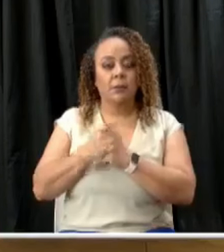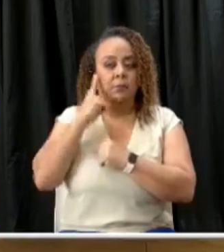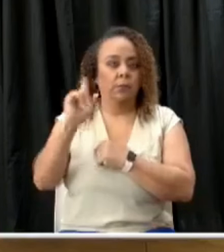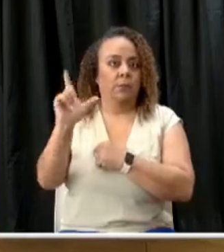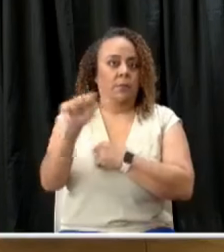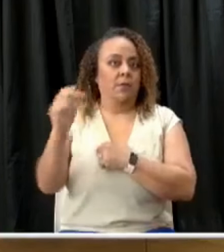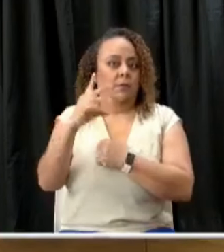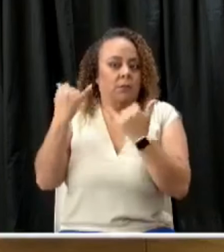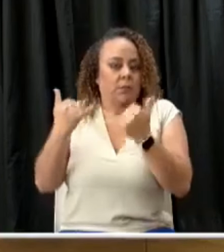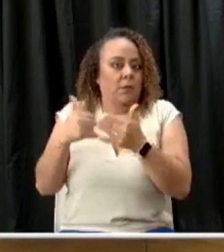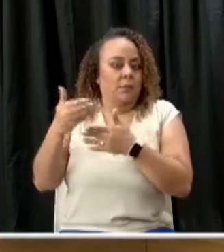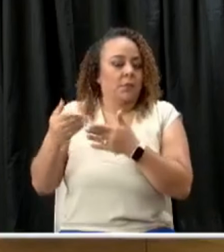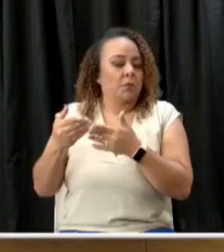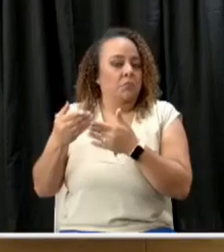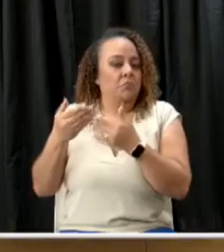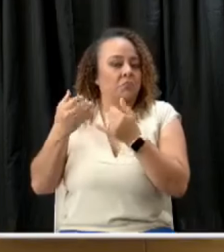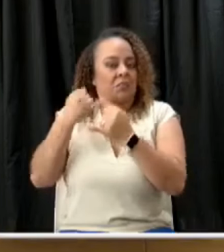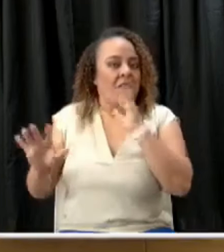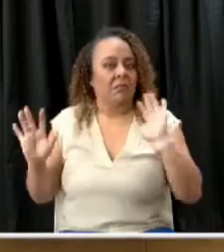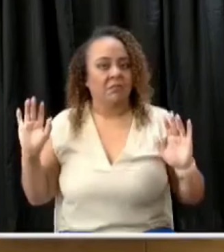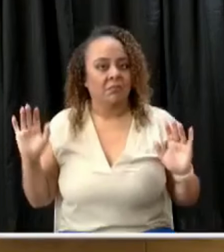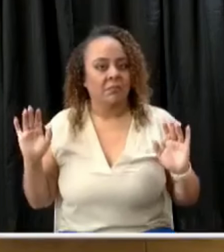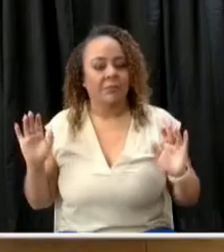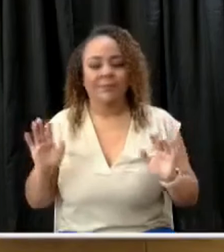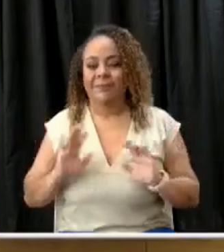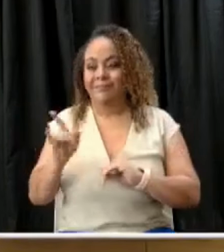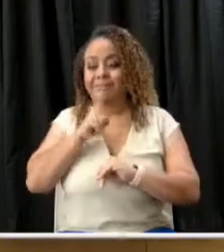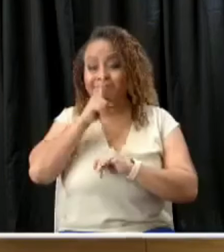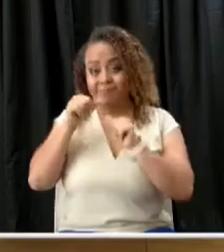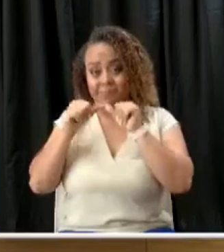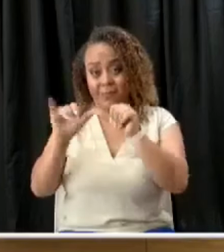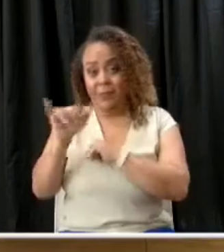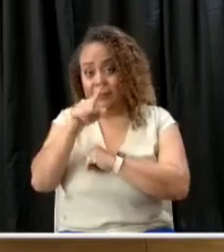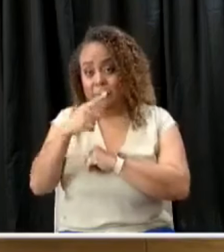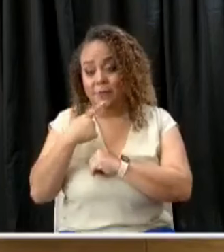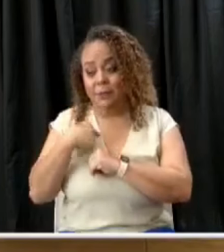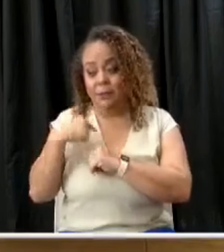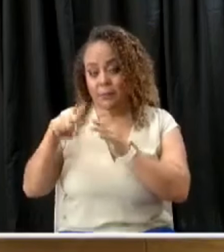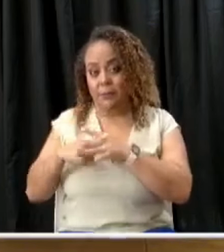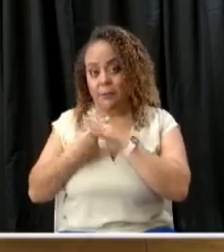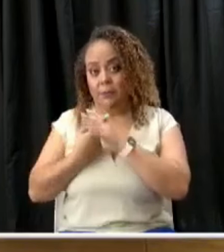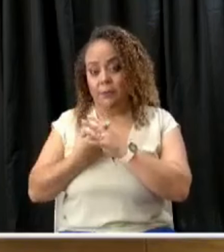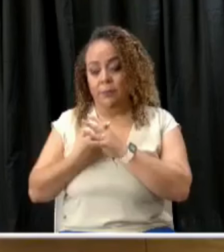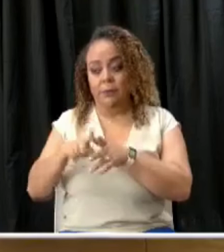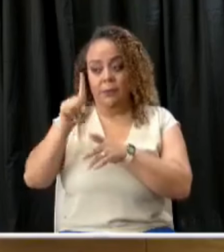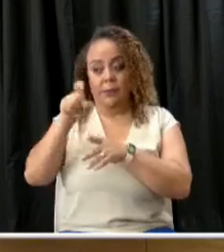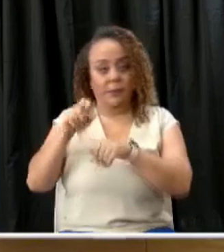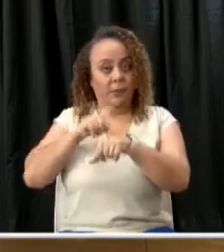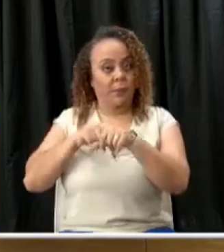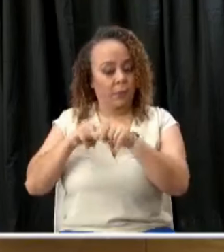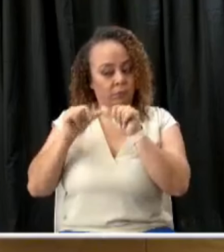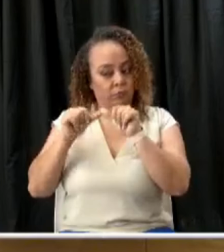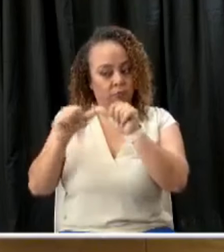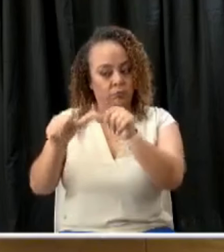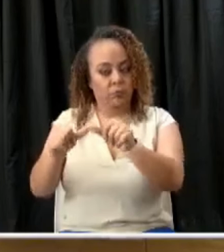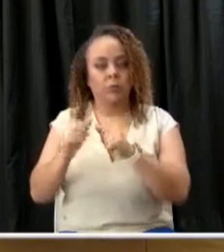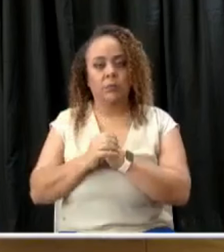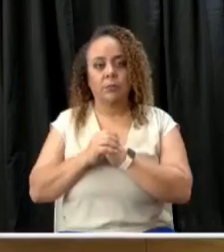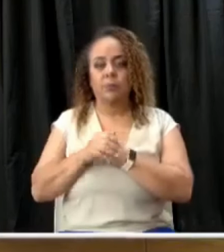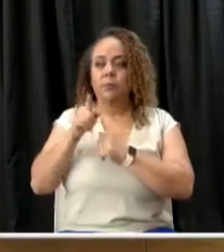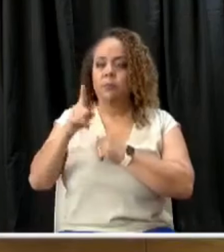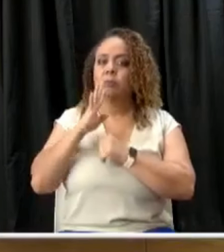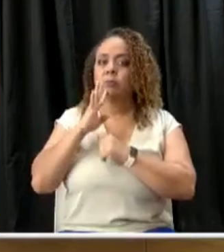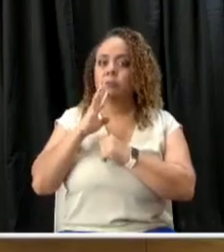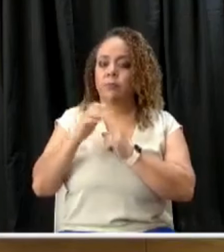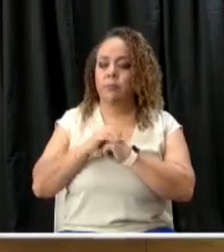mes y ya después pasó. No, realmente es sostenible, como me decías al inicio. Tiene que ser en el tiempo. Cuando me